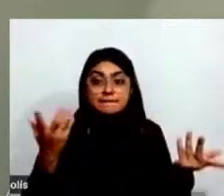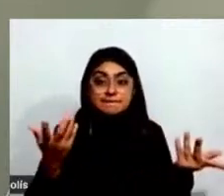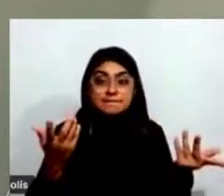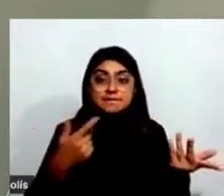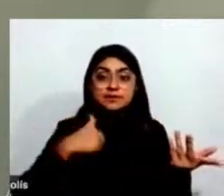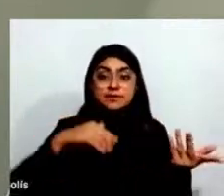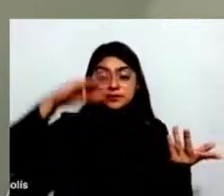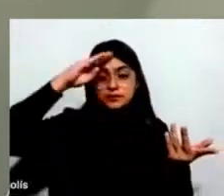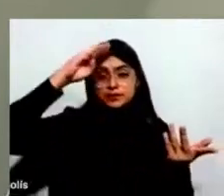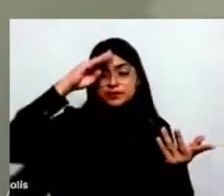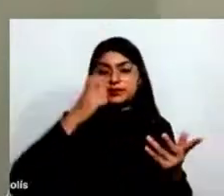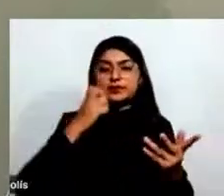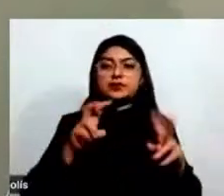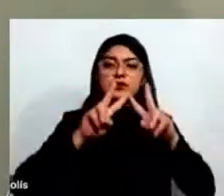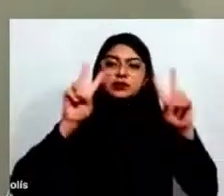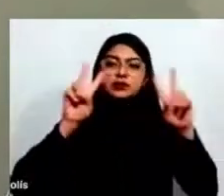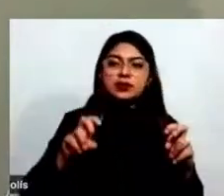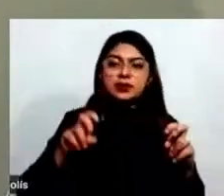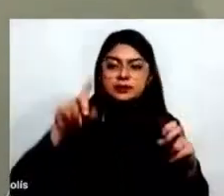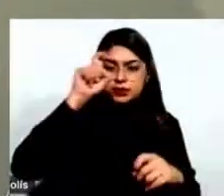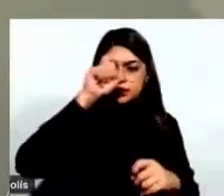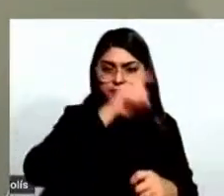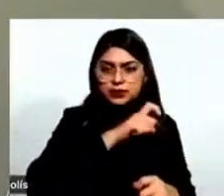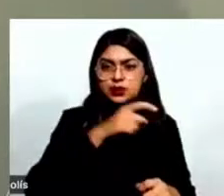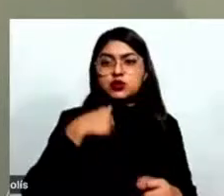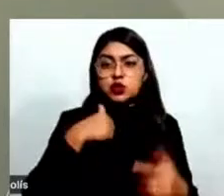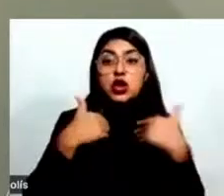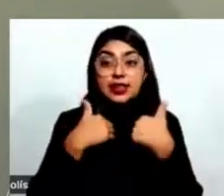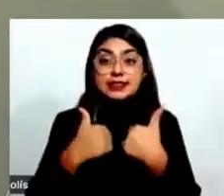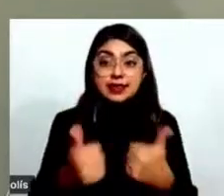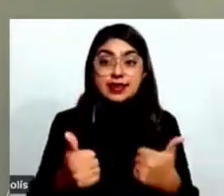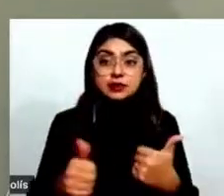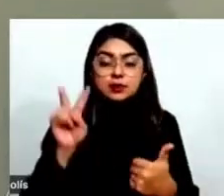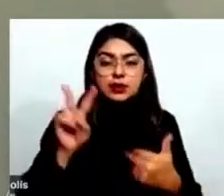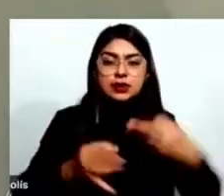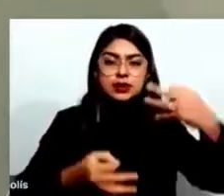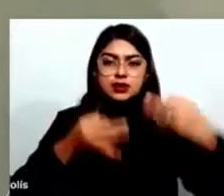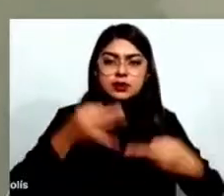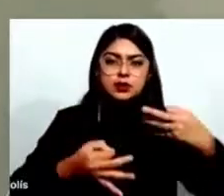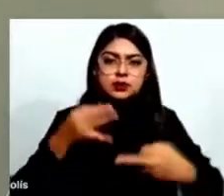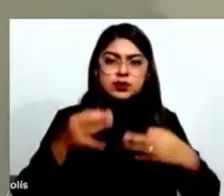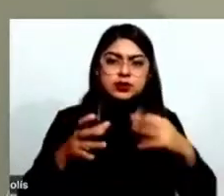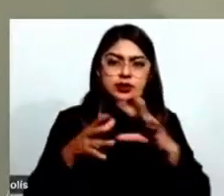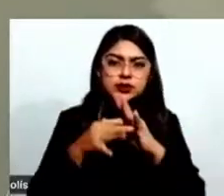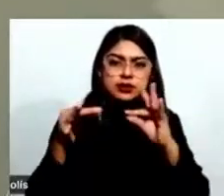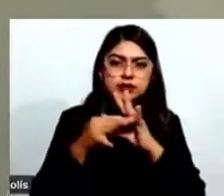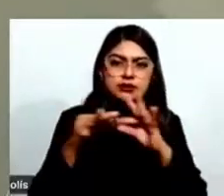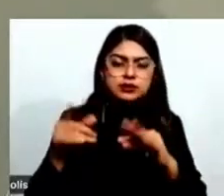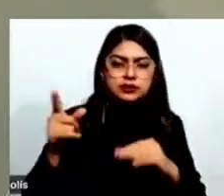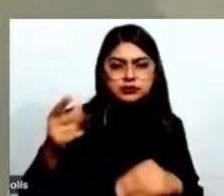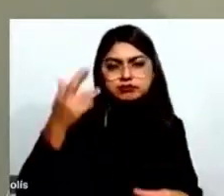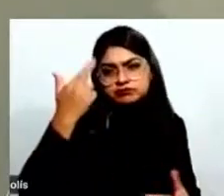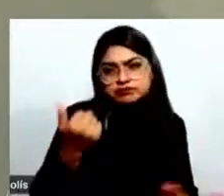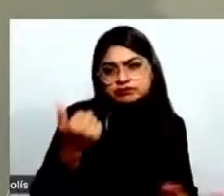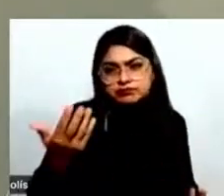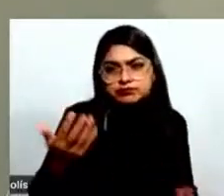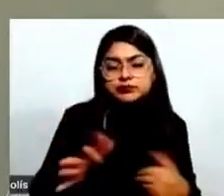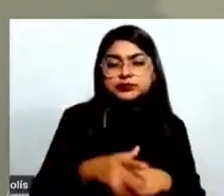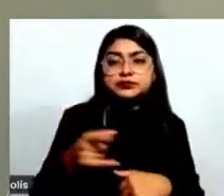complicado. Entiendo la postura de la Corte, porque yo entiendo que la postura de la Corte se justifica porque exigir